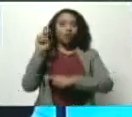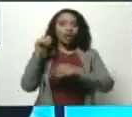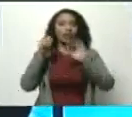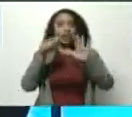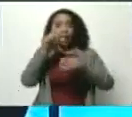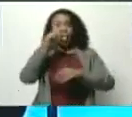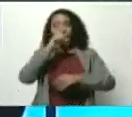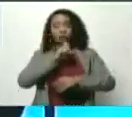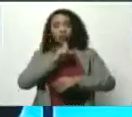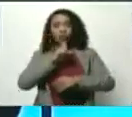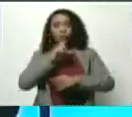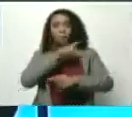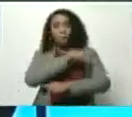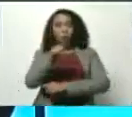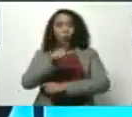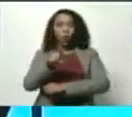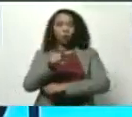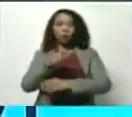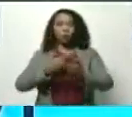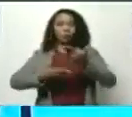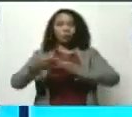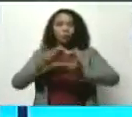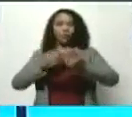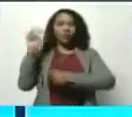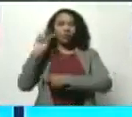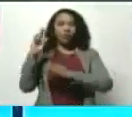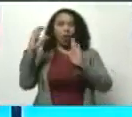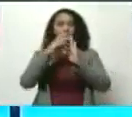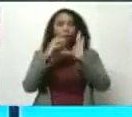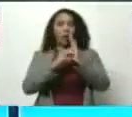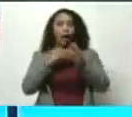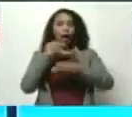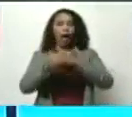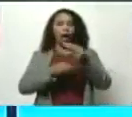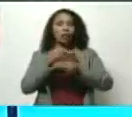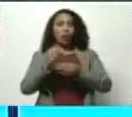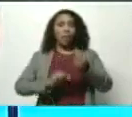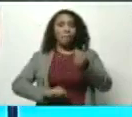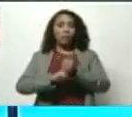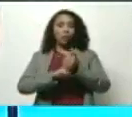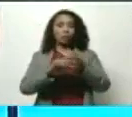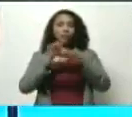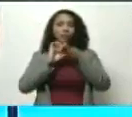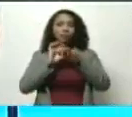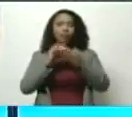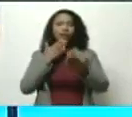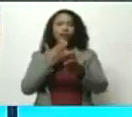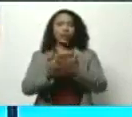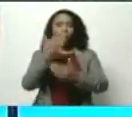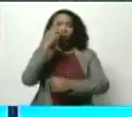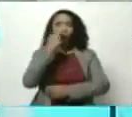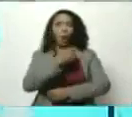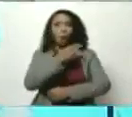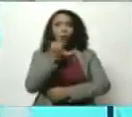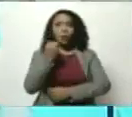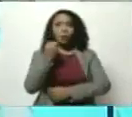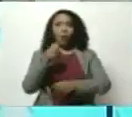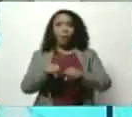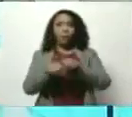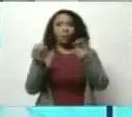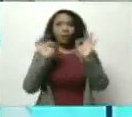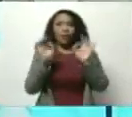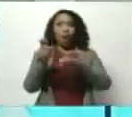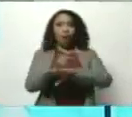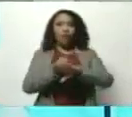de mandato donde la relación de venezuela con lópez ha sido fortalecida gracias a un compromiso inquebrantable del